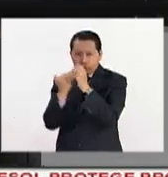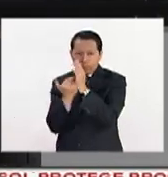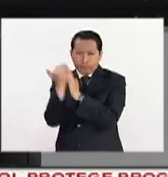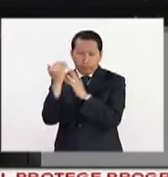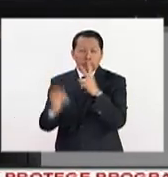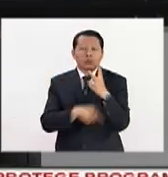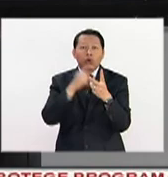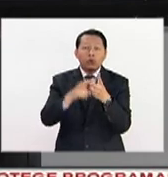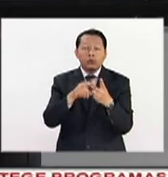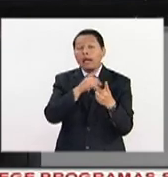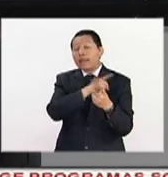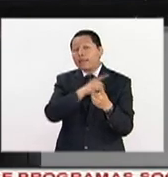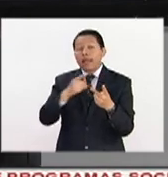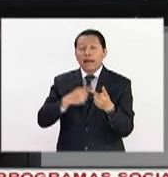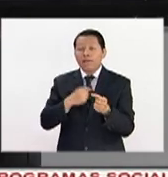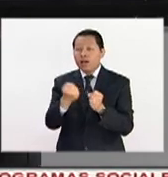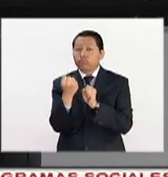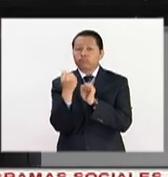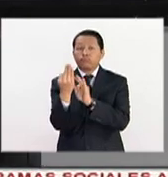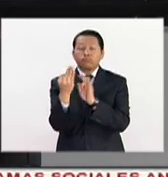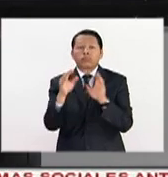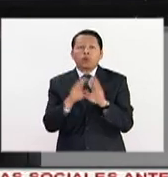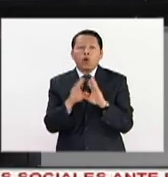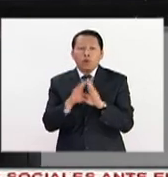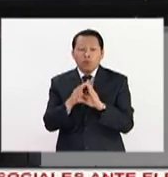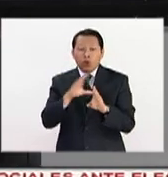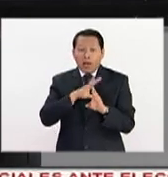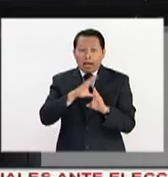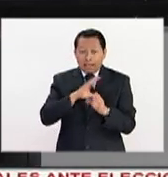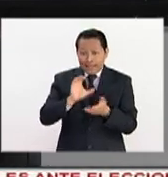la rendición de cuentas en los recursos que se asignan año con año